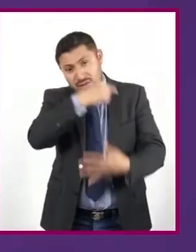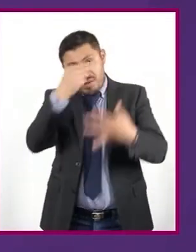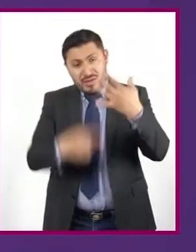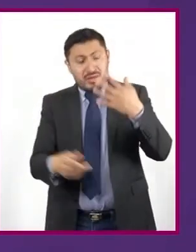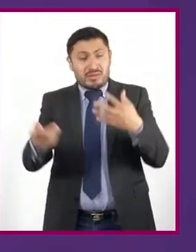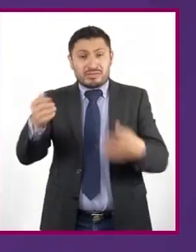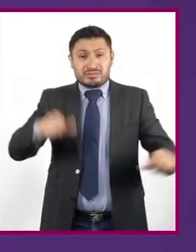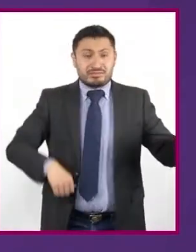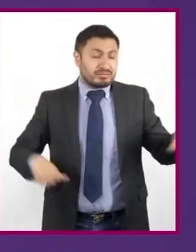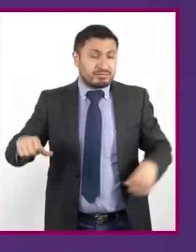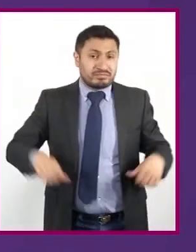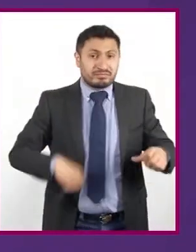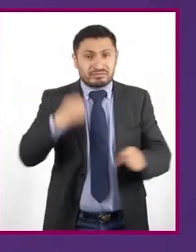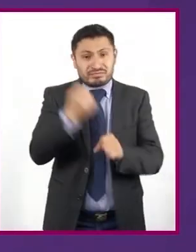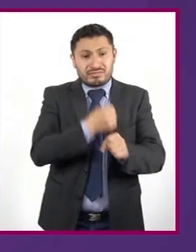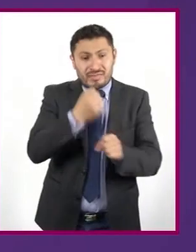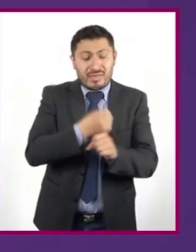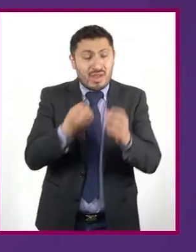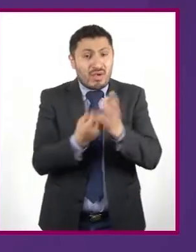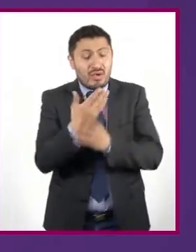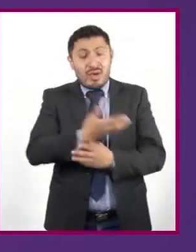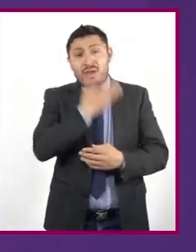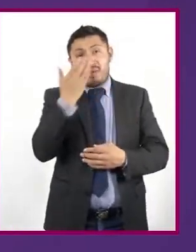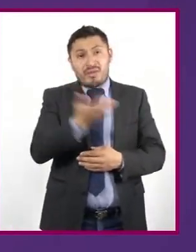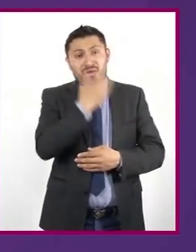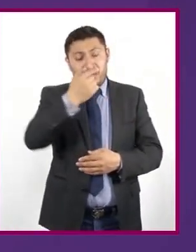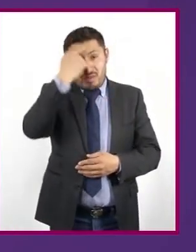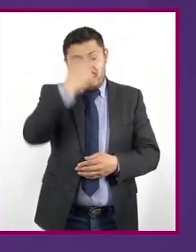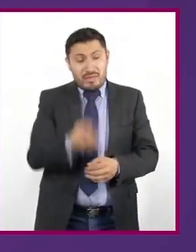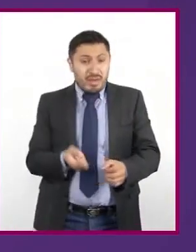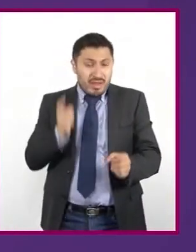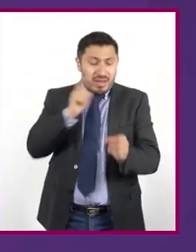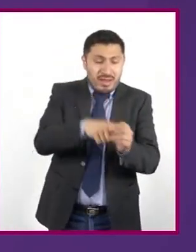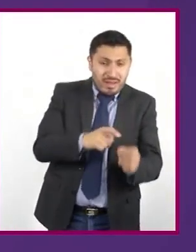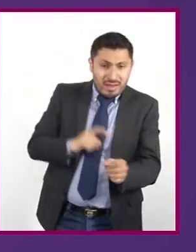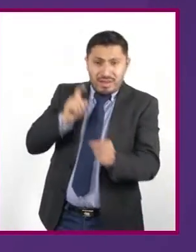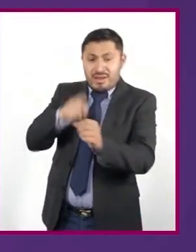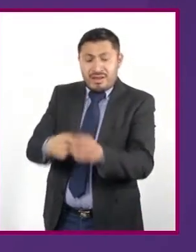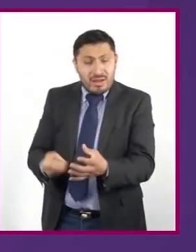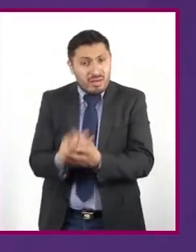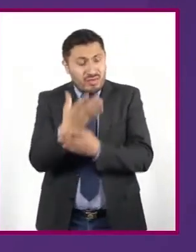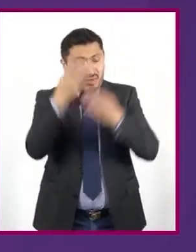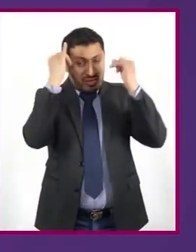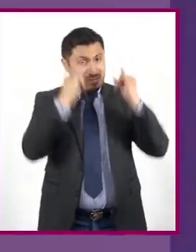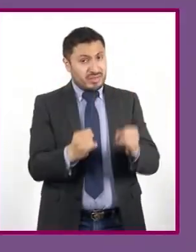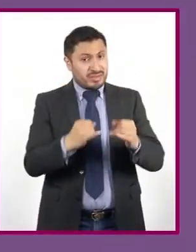actividades y prácticas, y adoptan nuevas costumbres para conformar una nueva identidad.